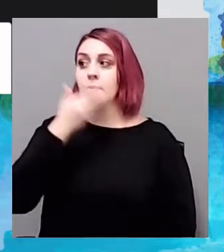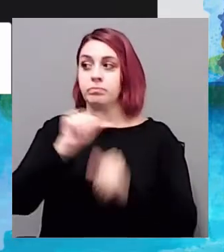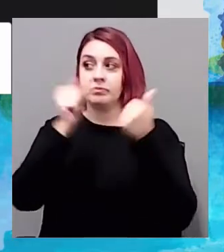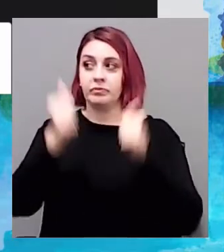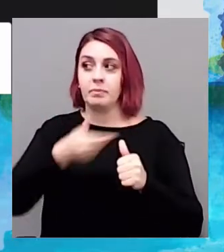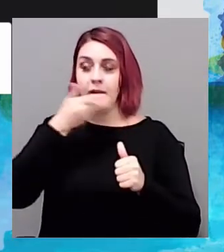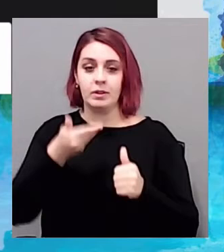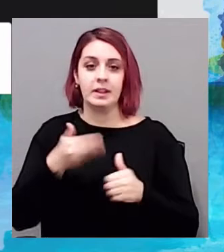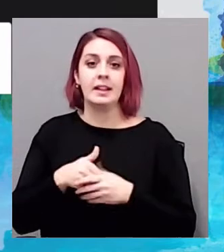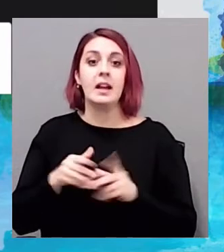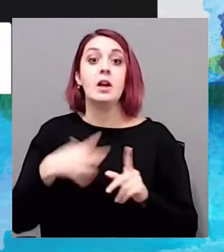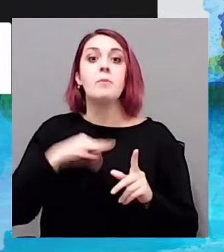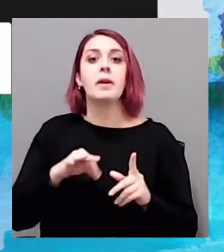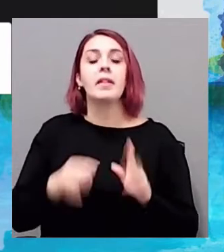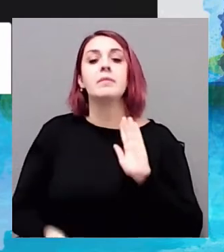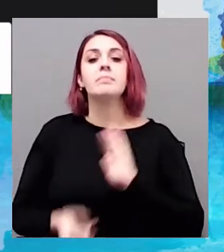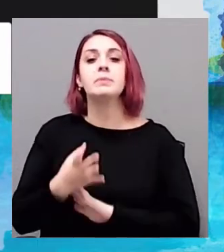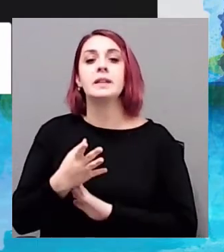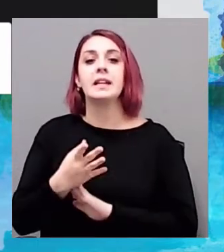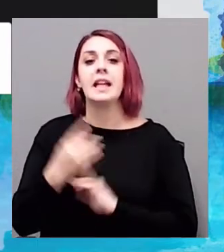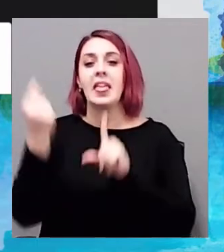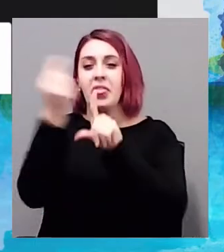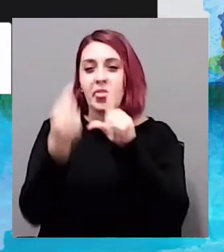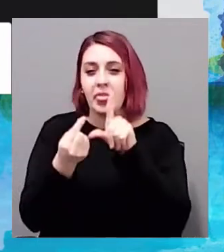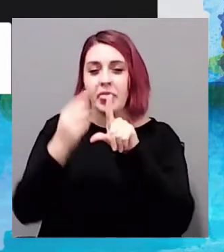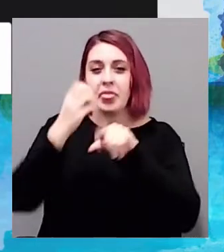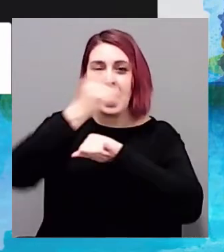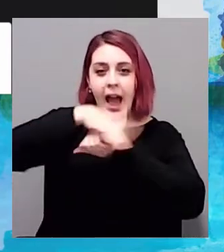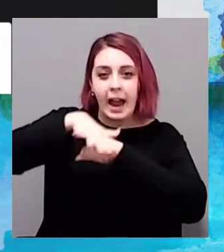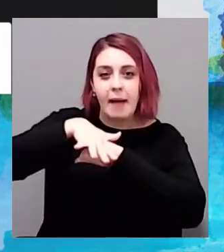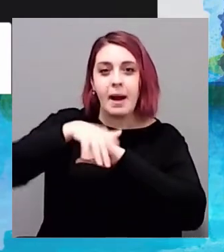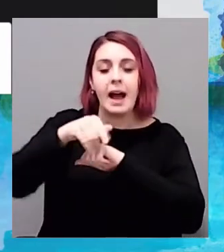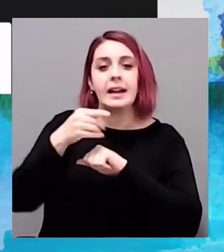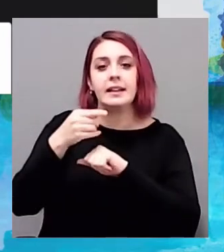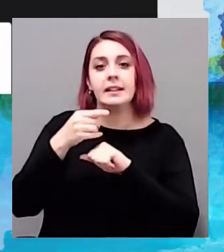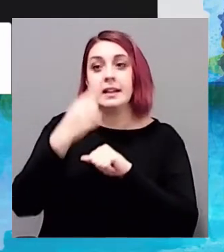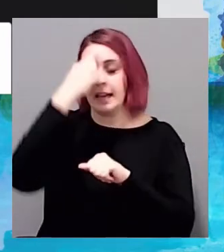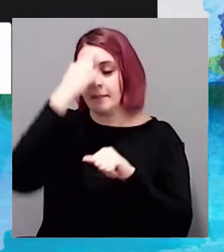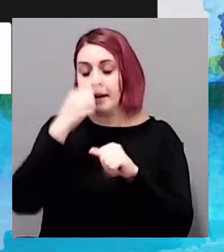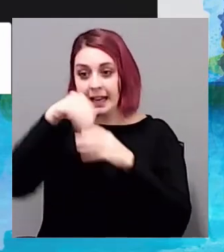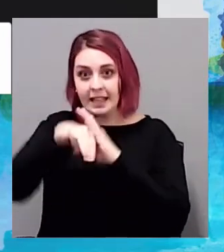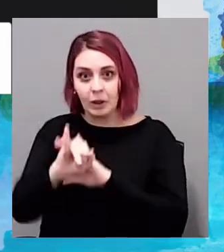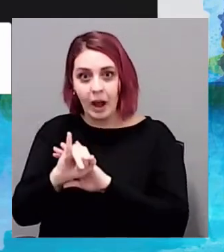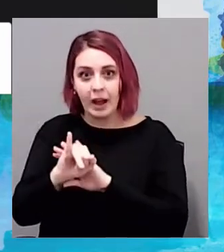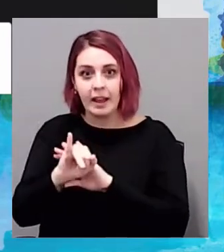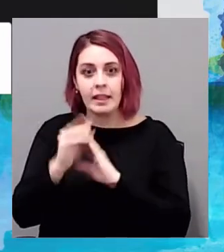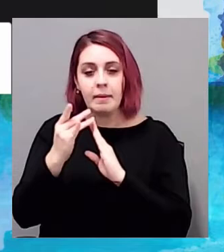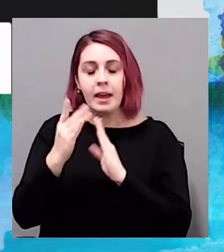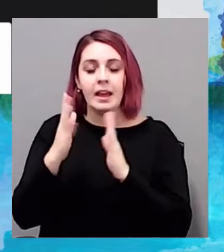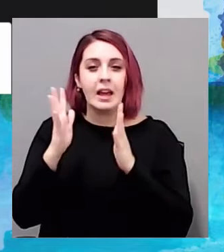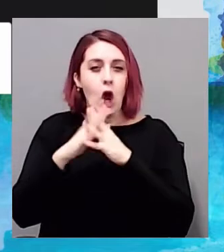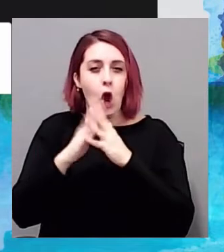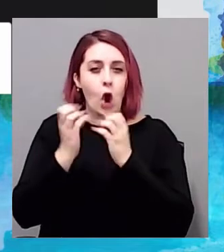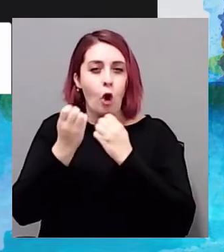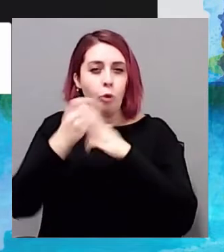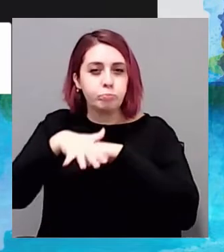para crear diagramas que también cuentan con la imagen en sí y que tienen que esquematizar, en este caso,